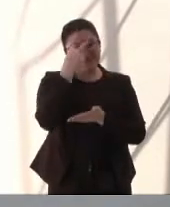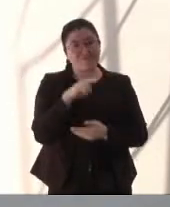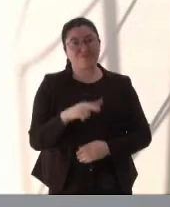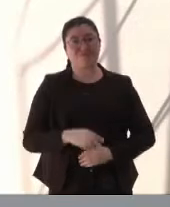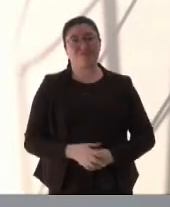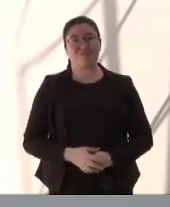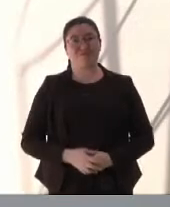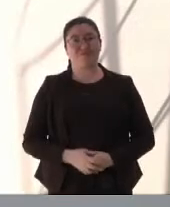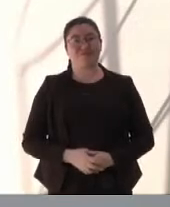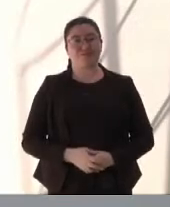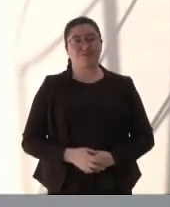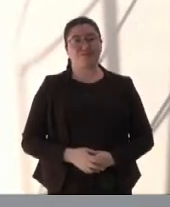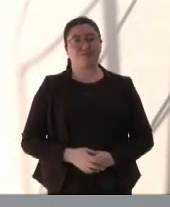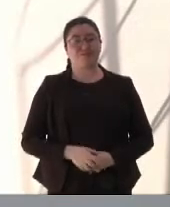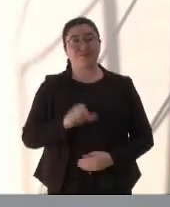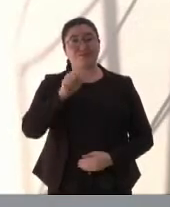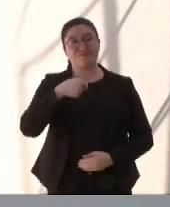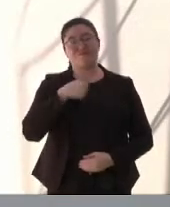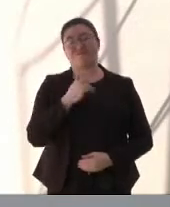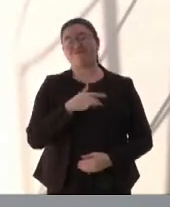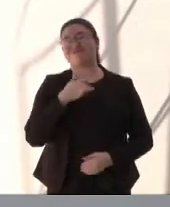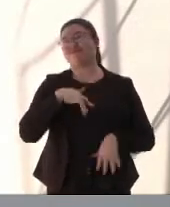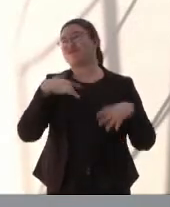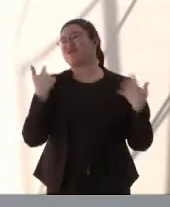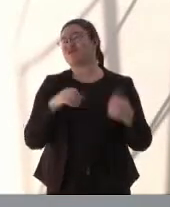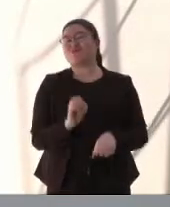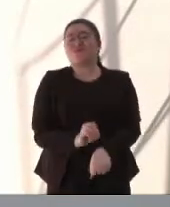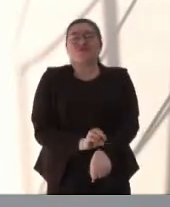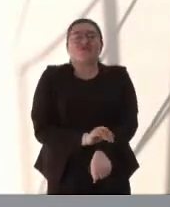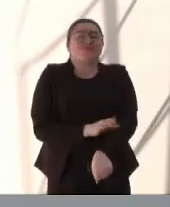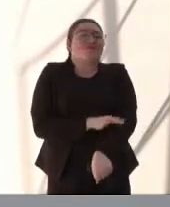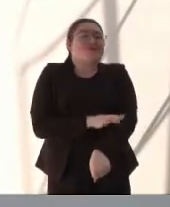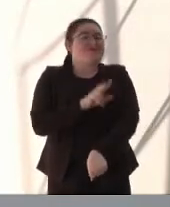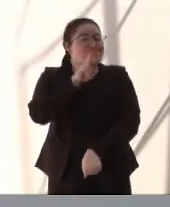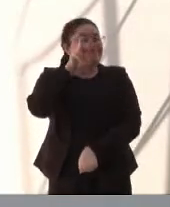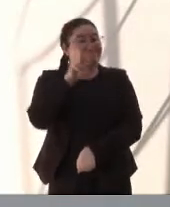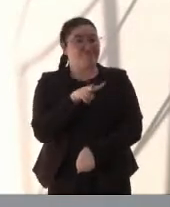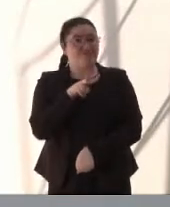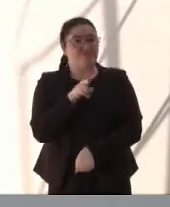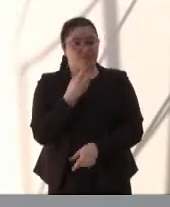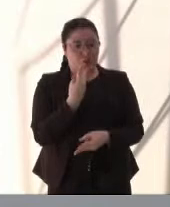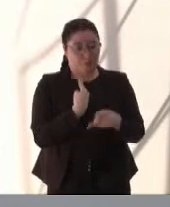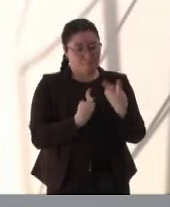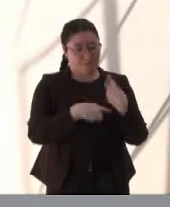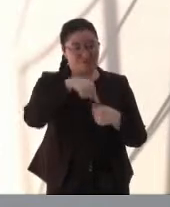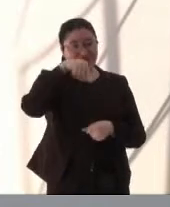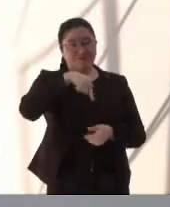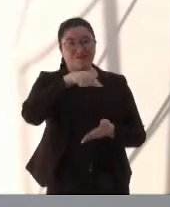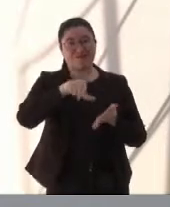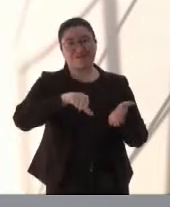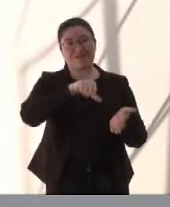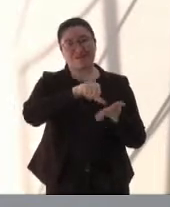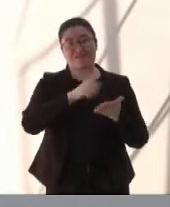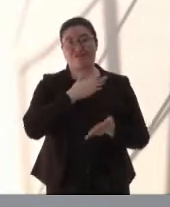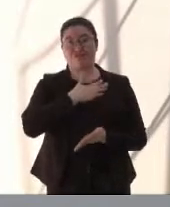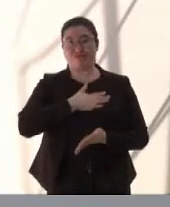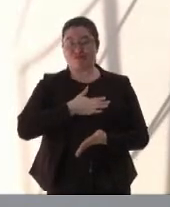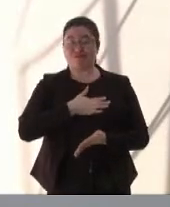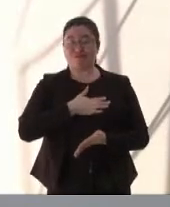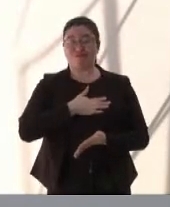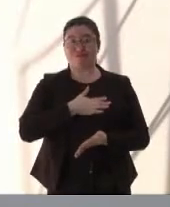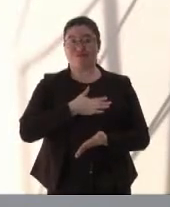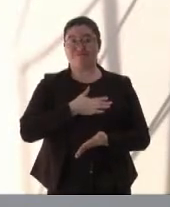México. Estoy muy emocionada, muy conmovida por estar aquí en este centro de justicia